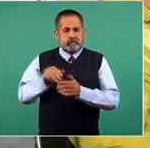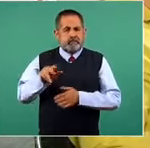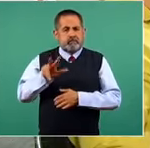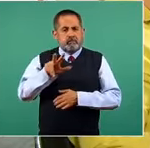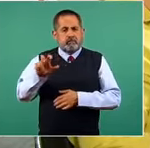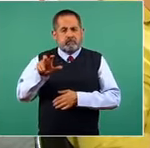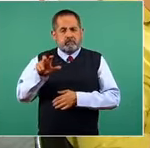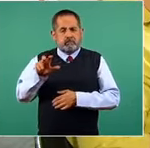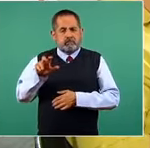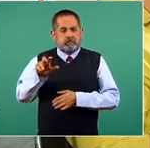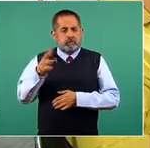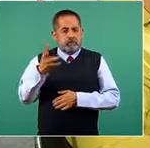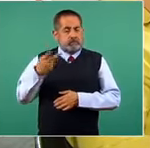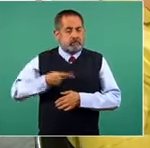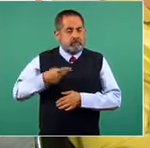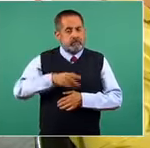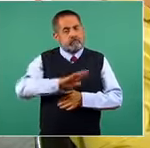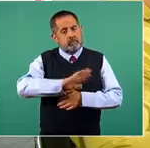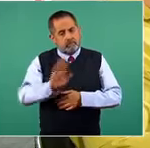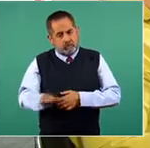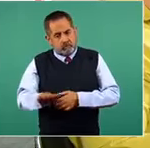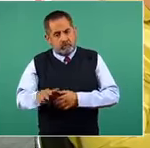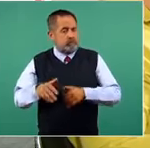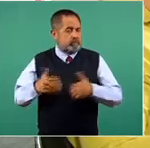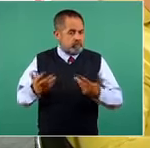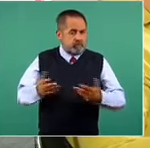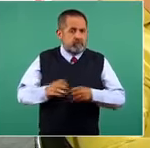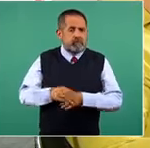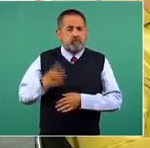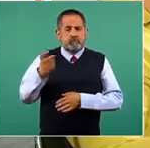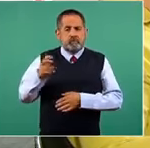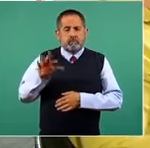228,804 decesos y en esta ocasión es de